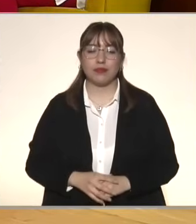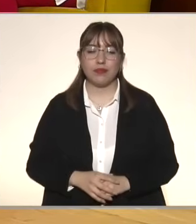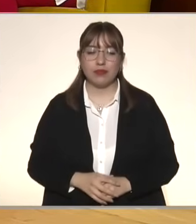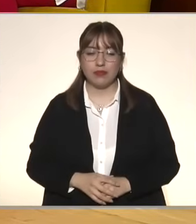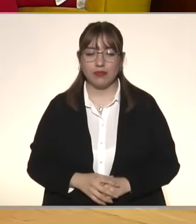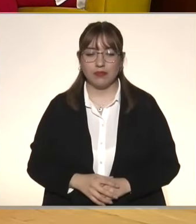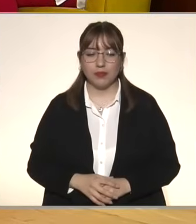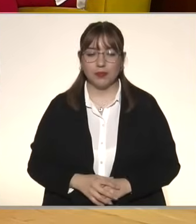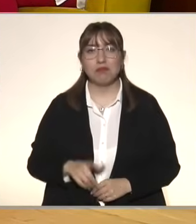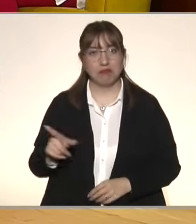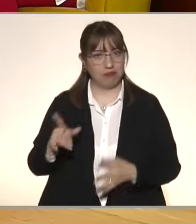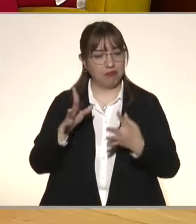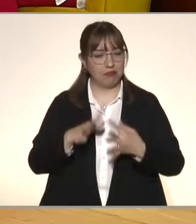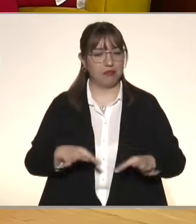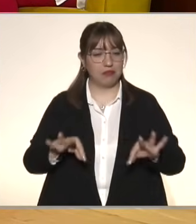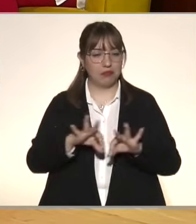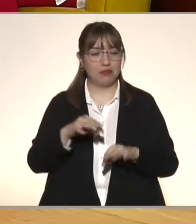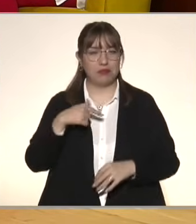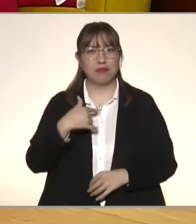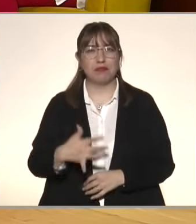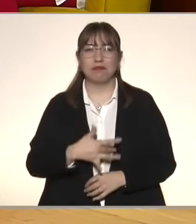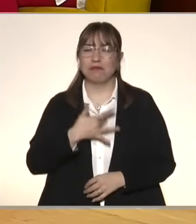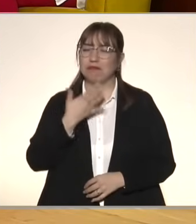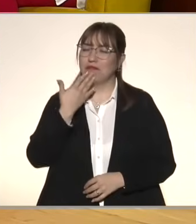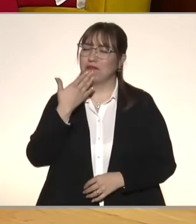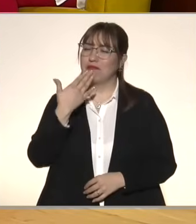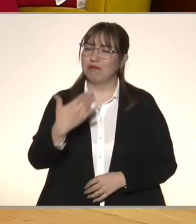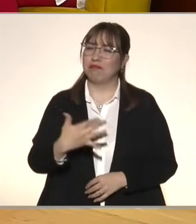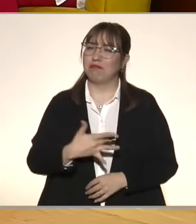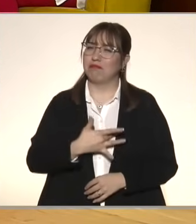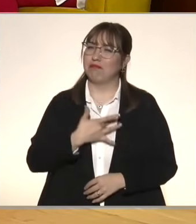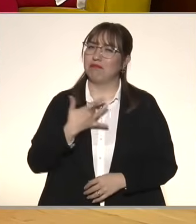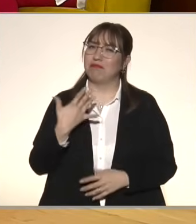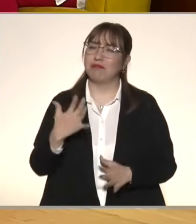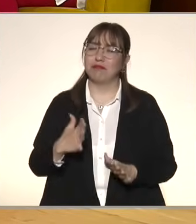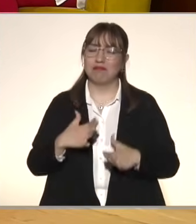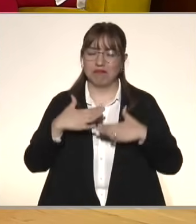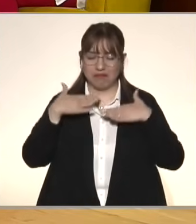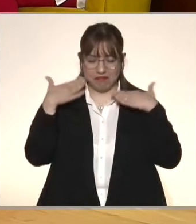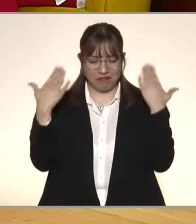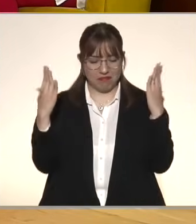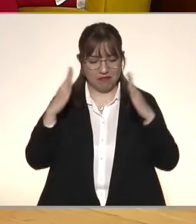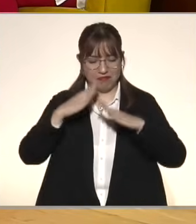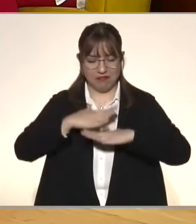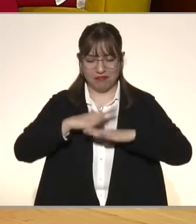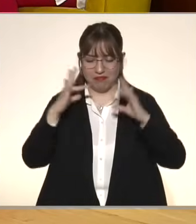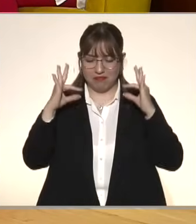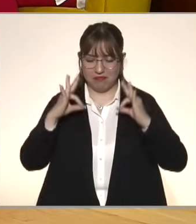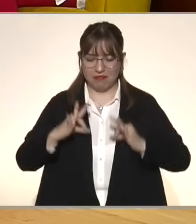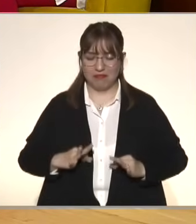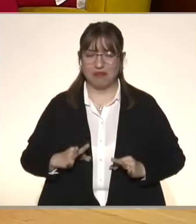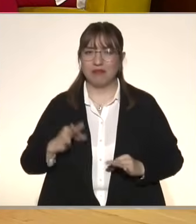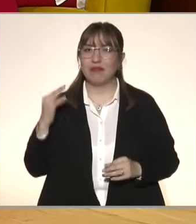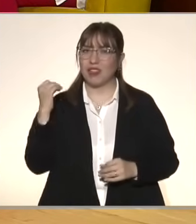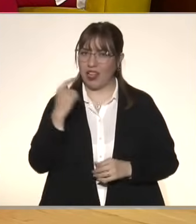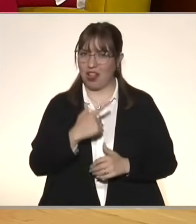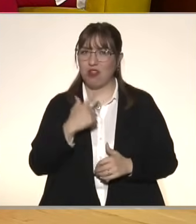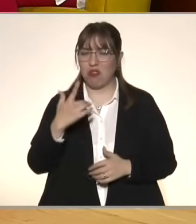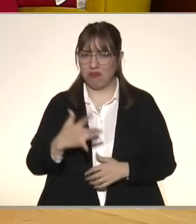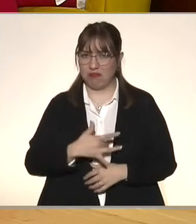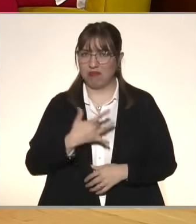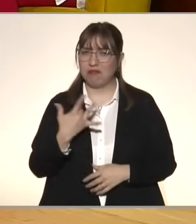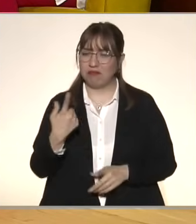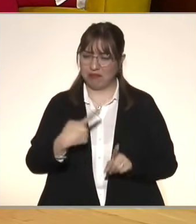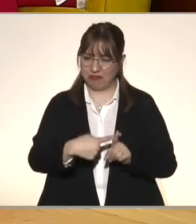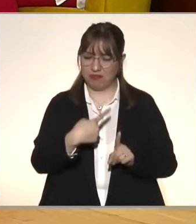gentil, esto me es amigable, esto me es un reto positivo para mí, o está siendo una cosa